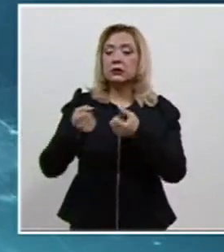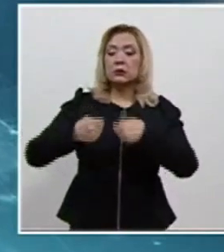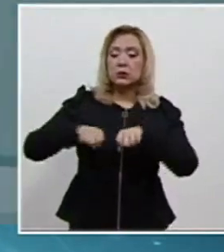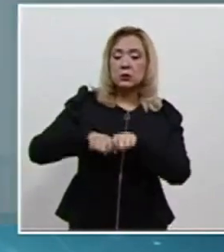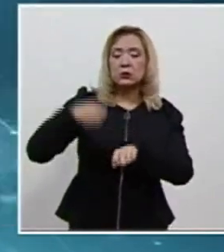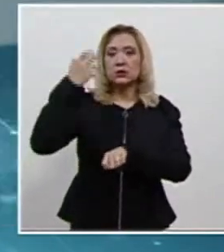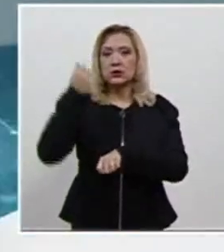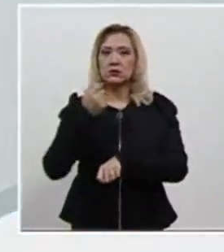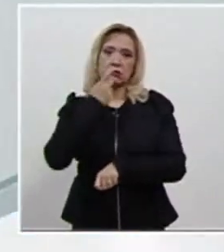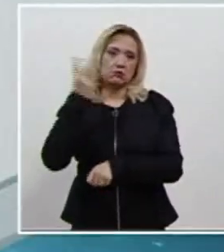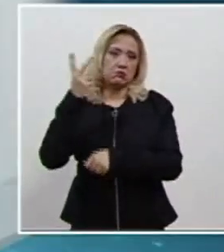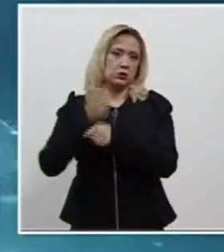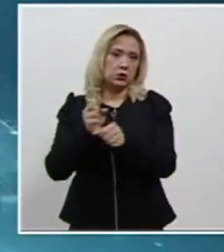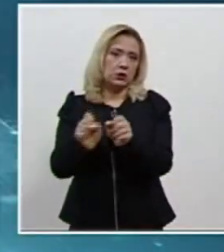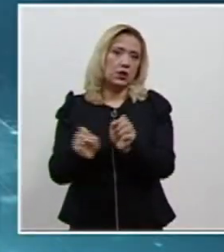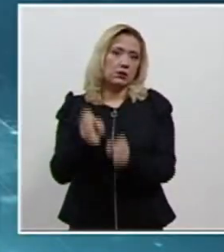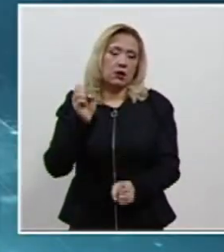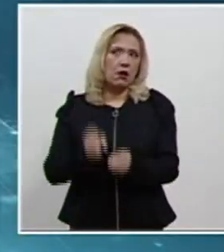sala.